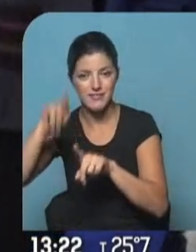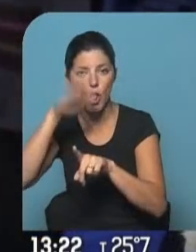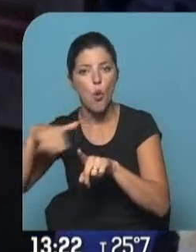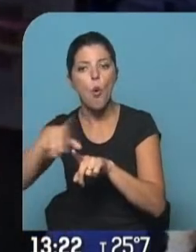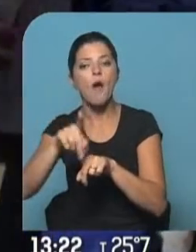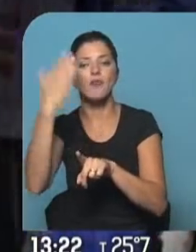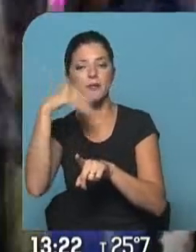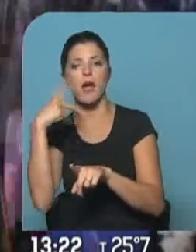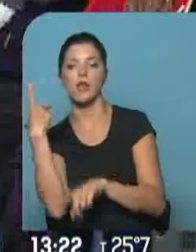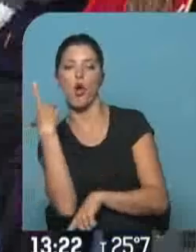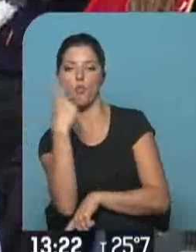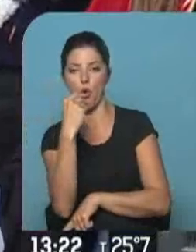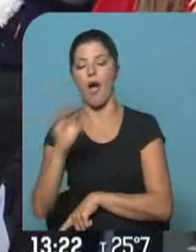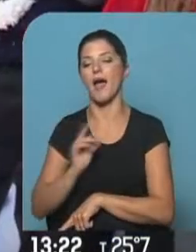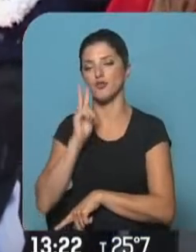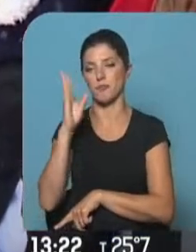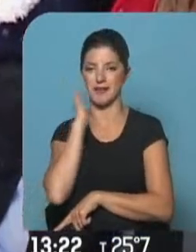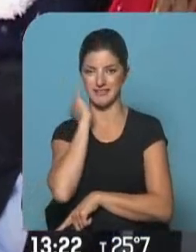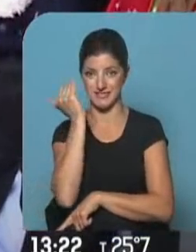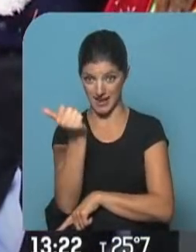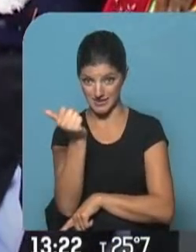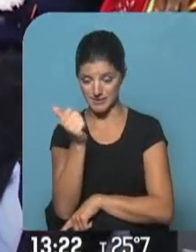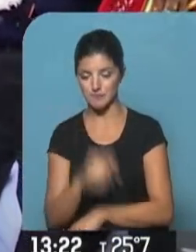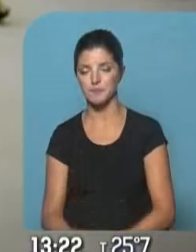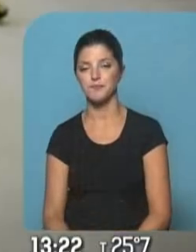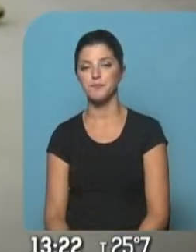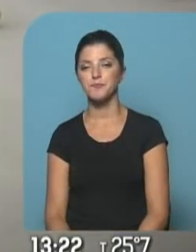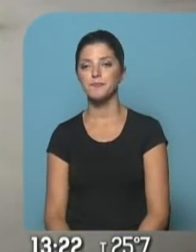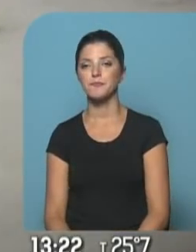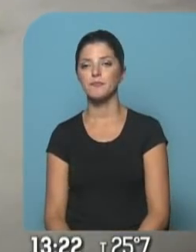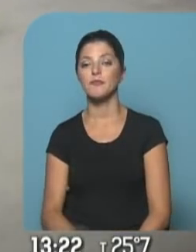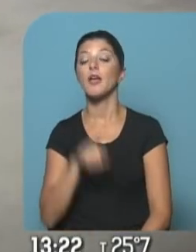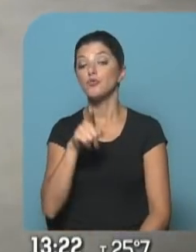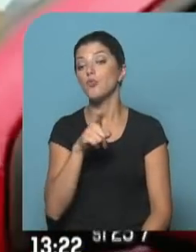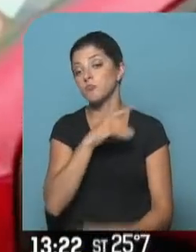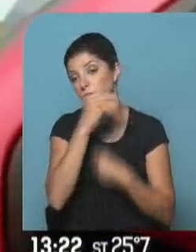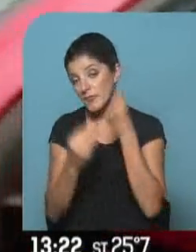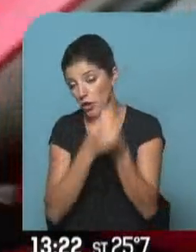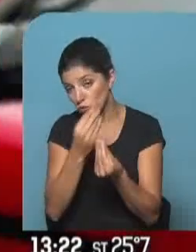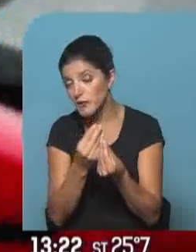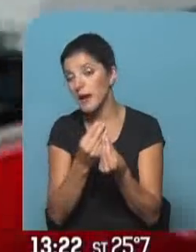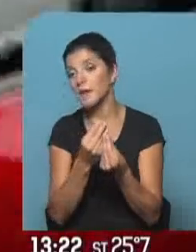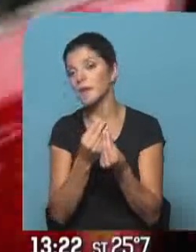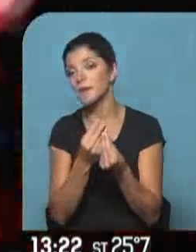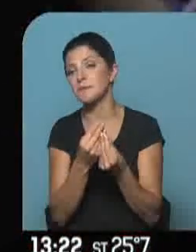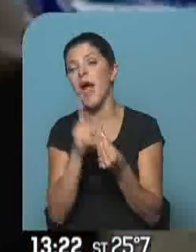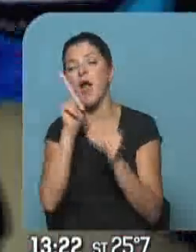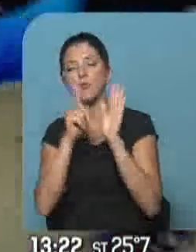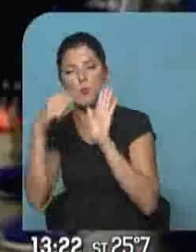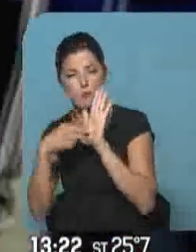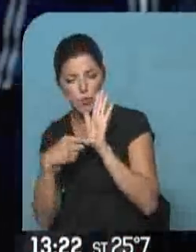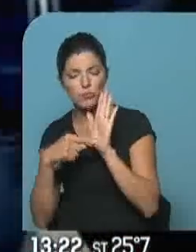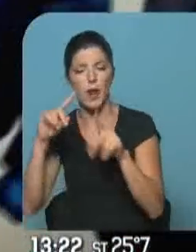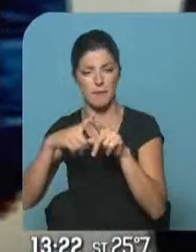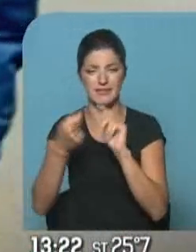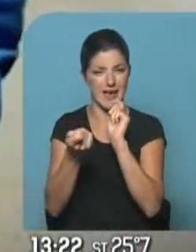el referéndum de 2016. Y su candidatura, con toda probabilidad, producirá reacomodamientos en la escena